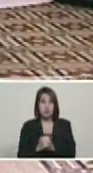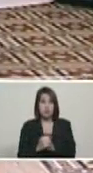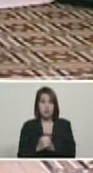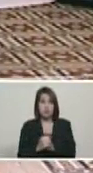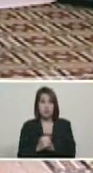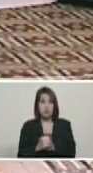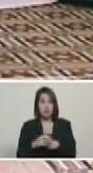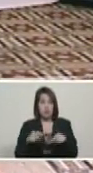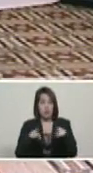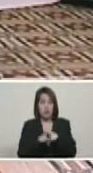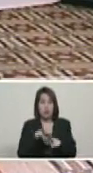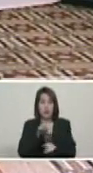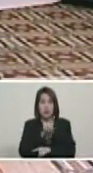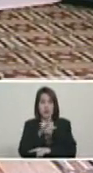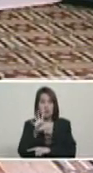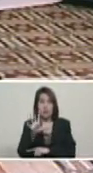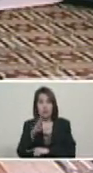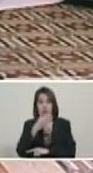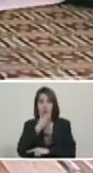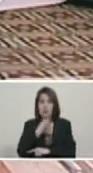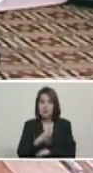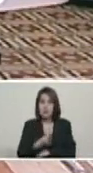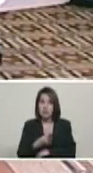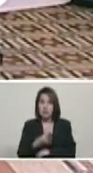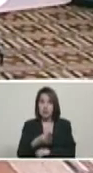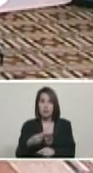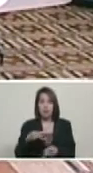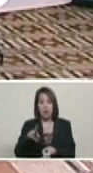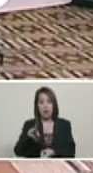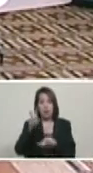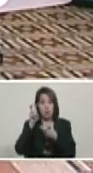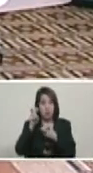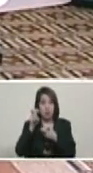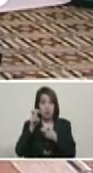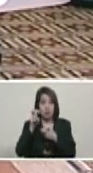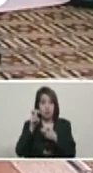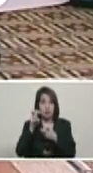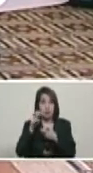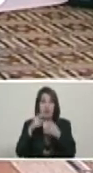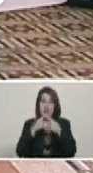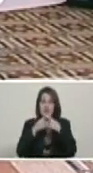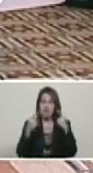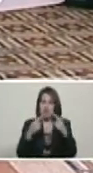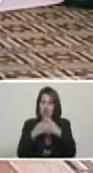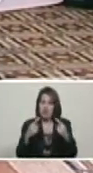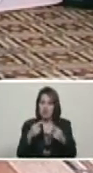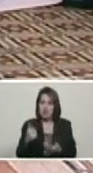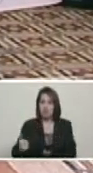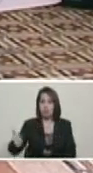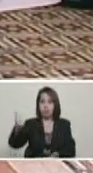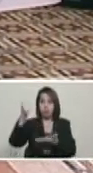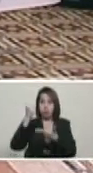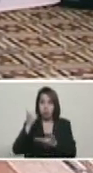Igualmente el 15 de diciembre van a cobrar el diferencial del aguinaldo